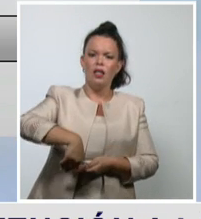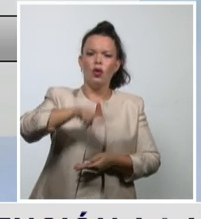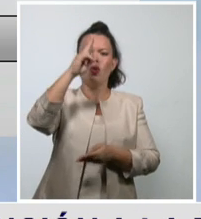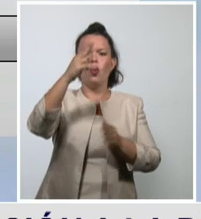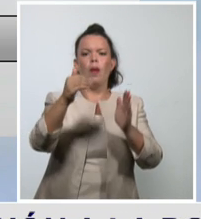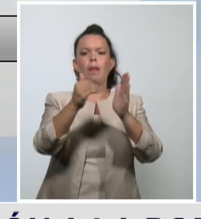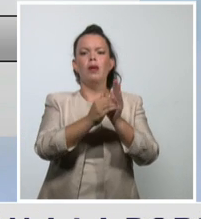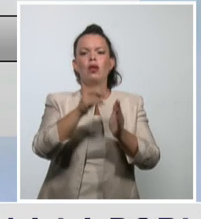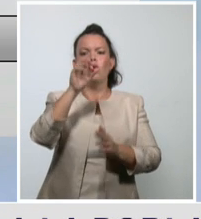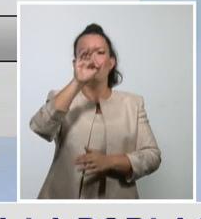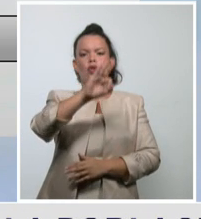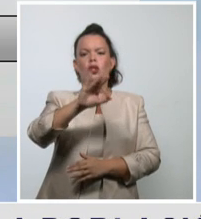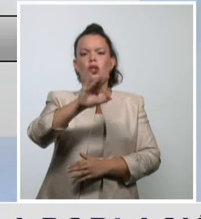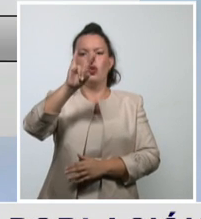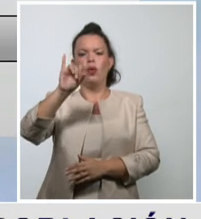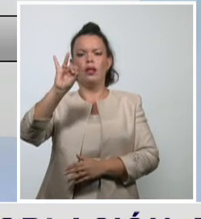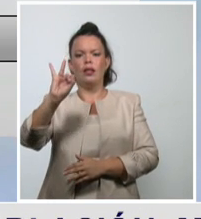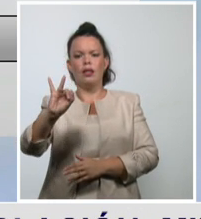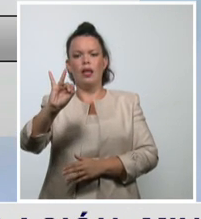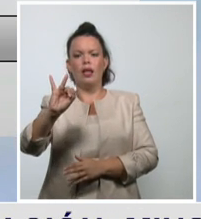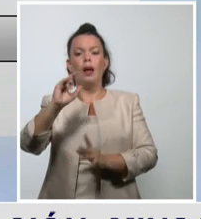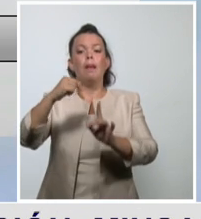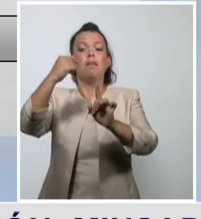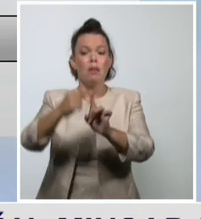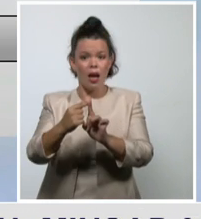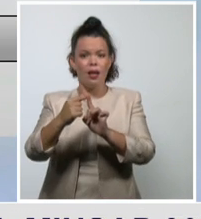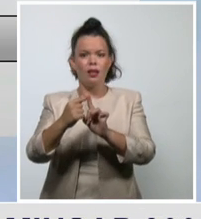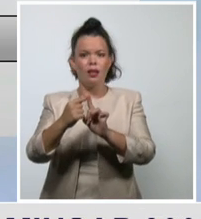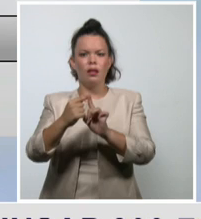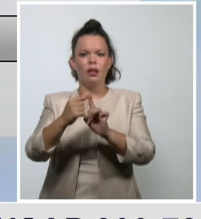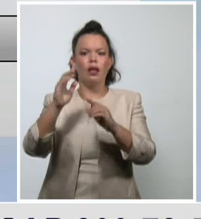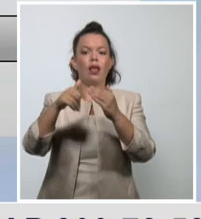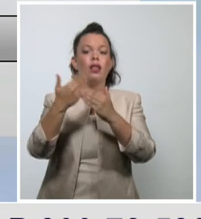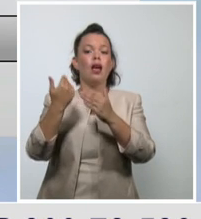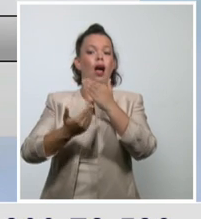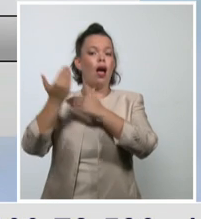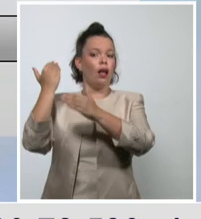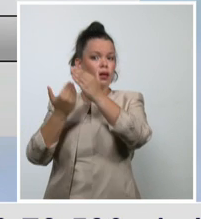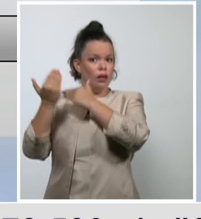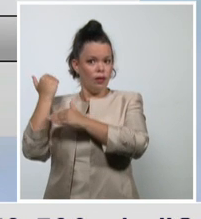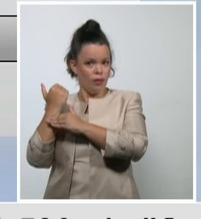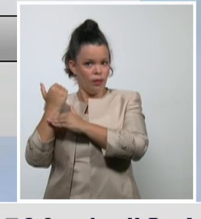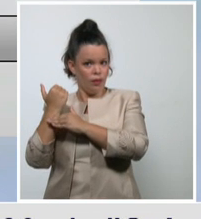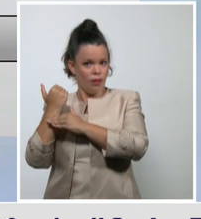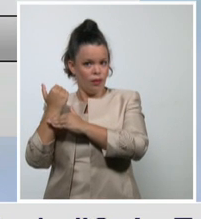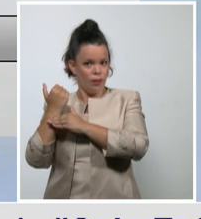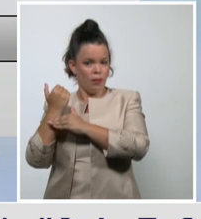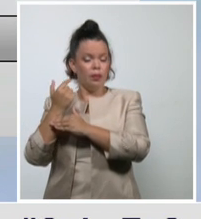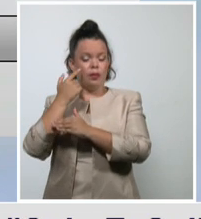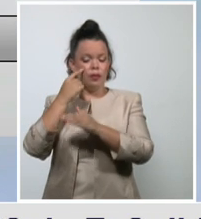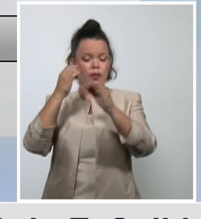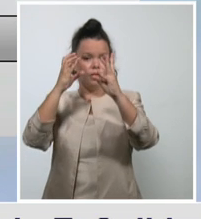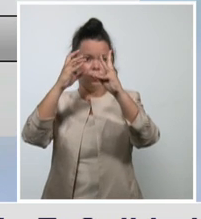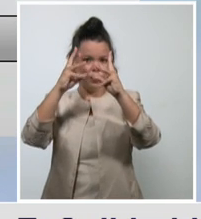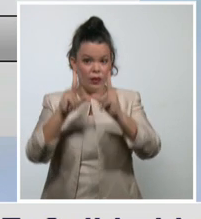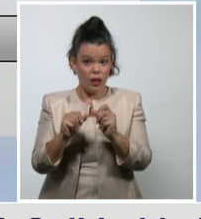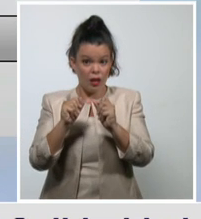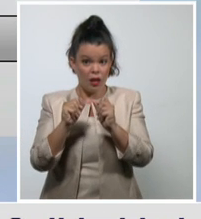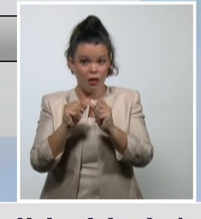2.897 más que el día anterior, para una letalidad, de